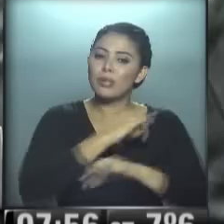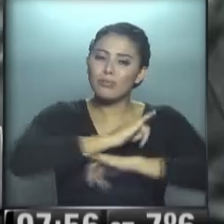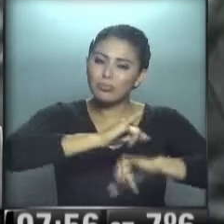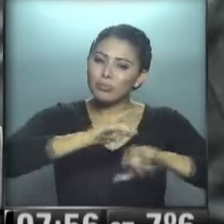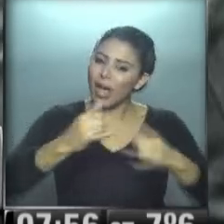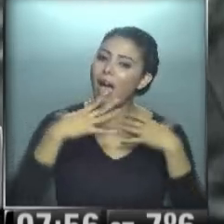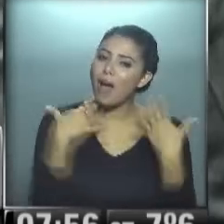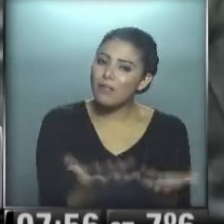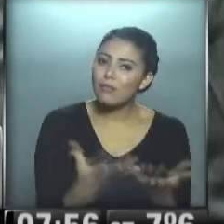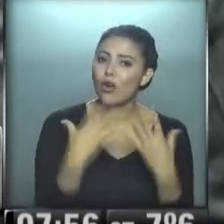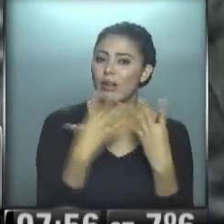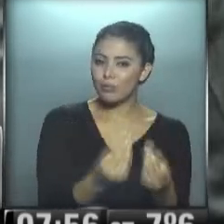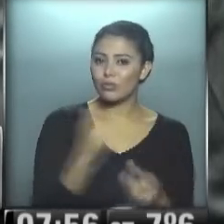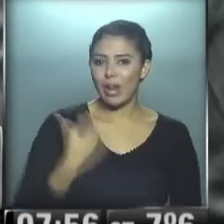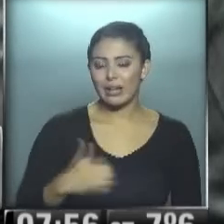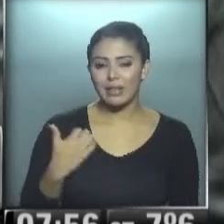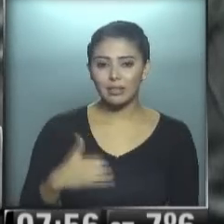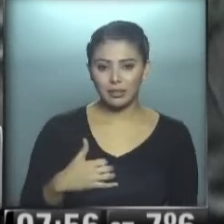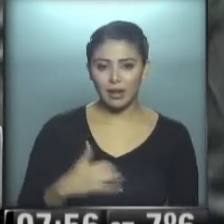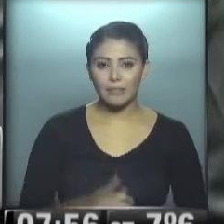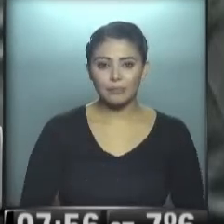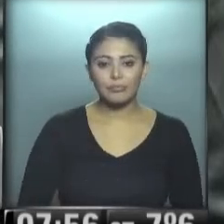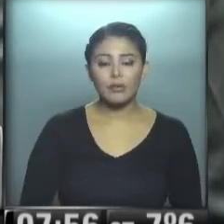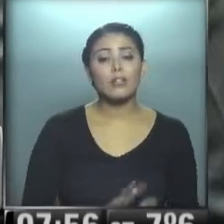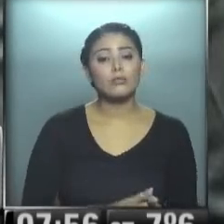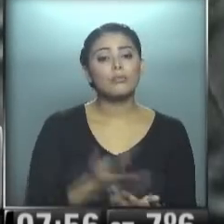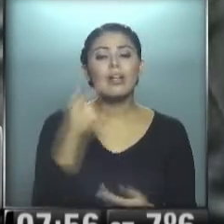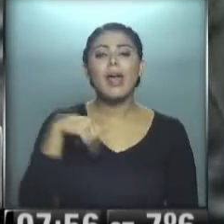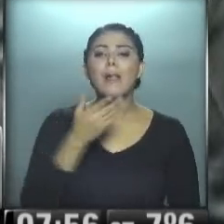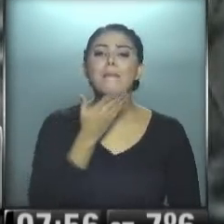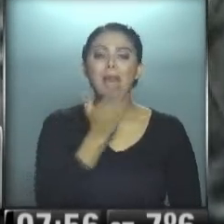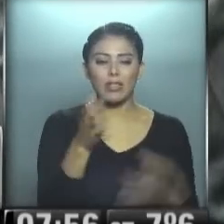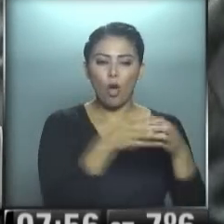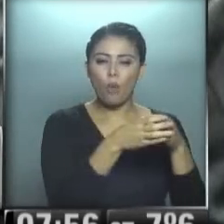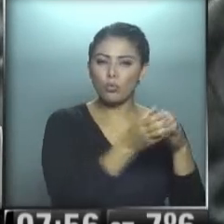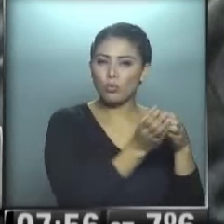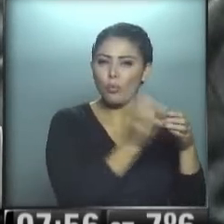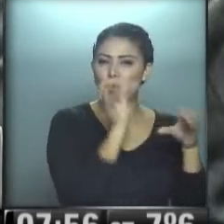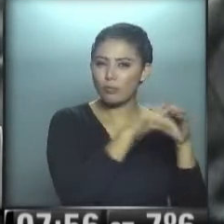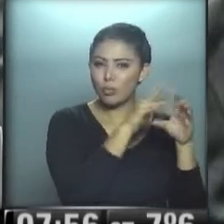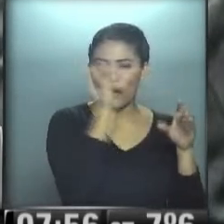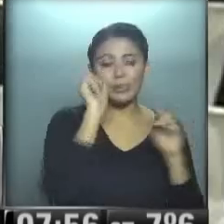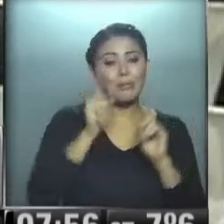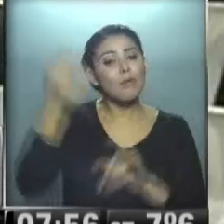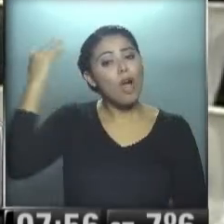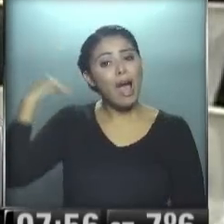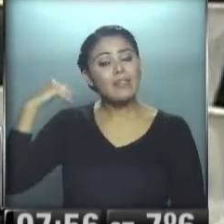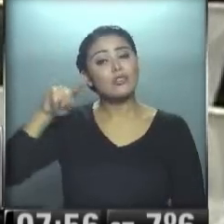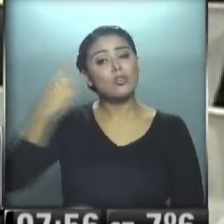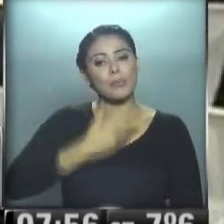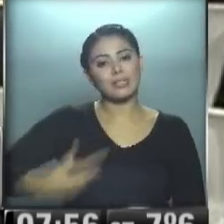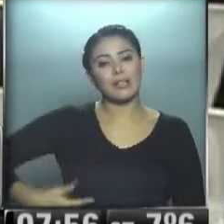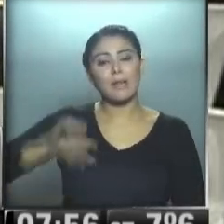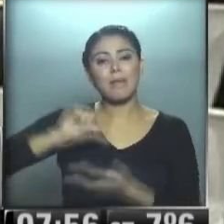de solidaridad con la Argentina a propósito justamente del reclamo de los holdouts al igual que lo hizo anteriormente el presidente de